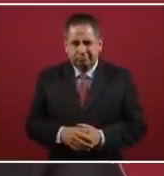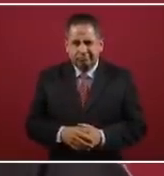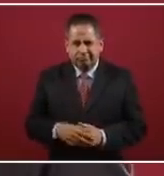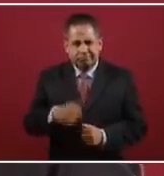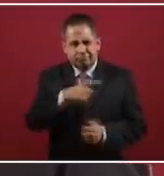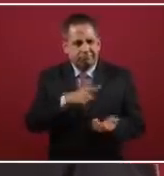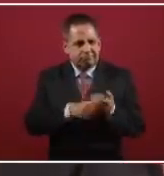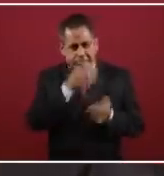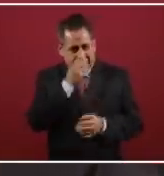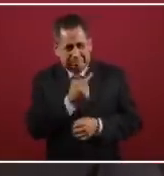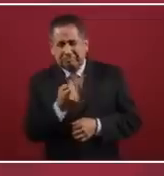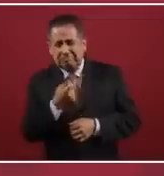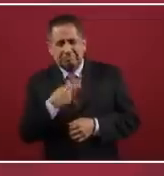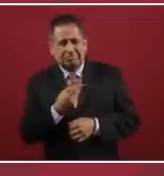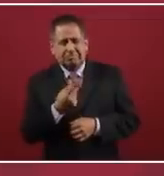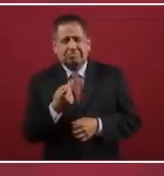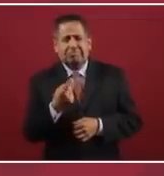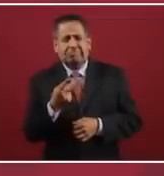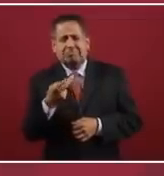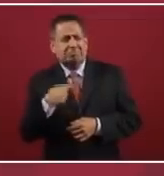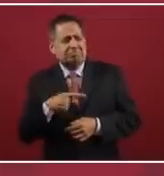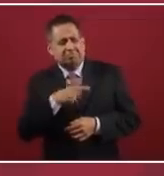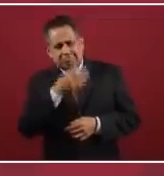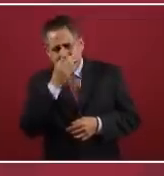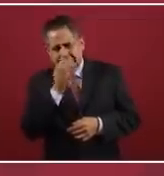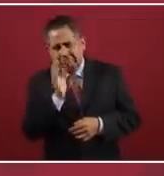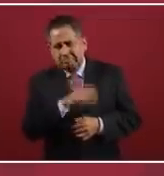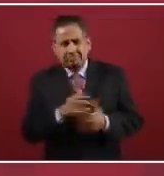son 100, 200